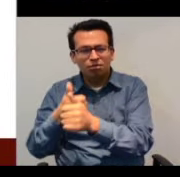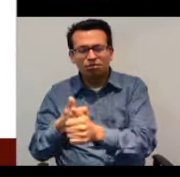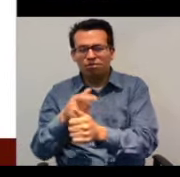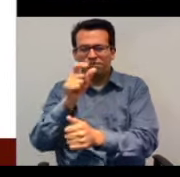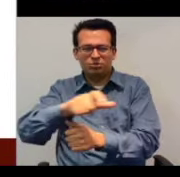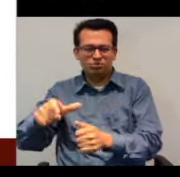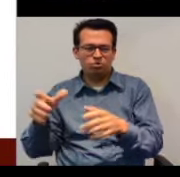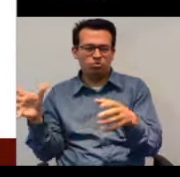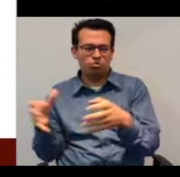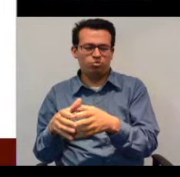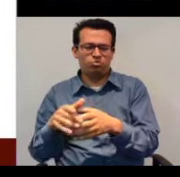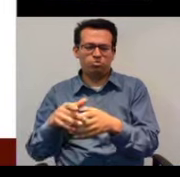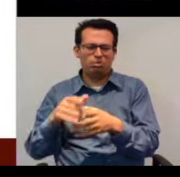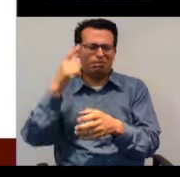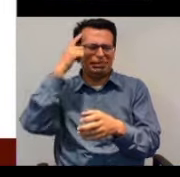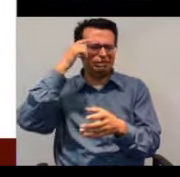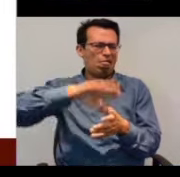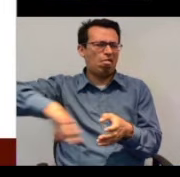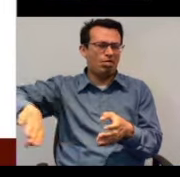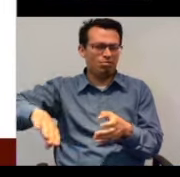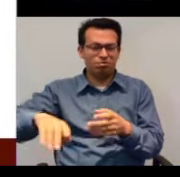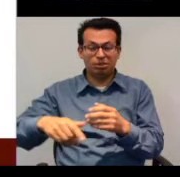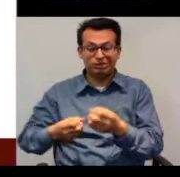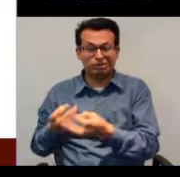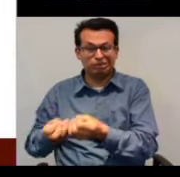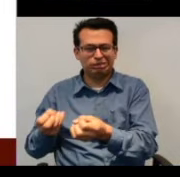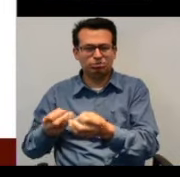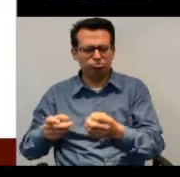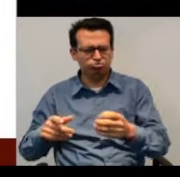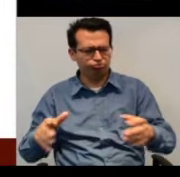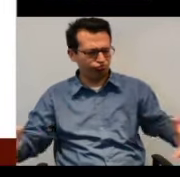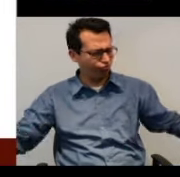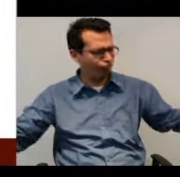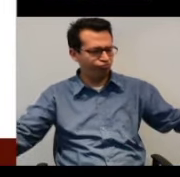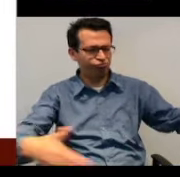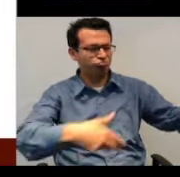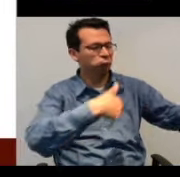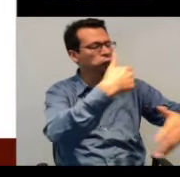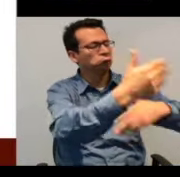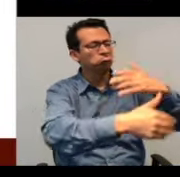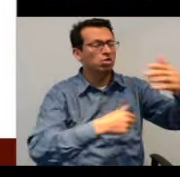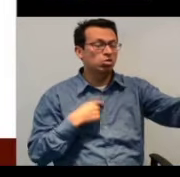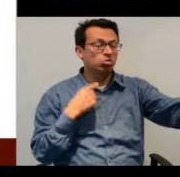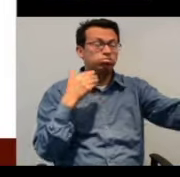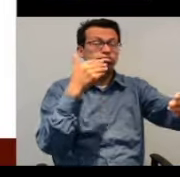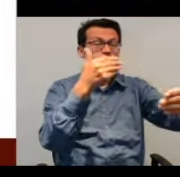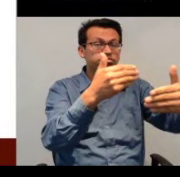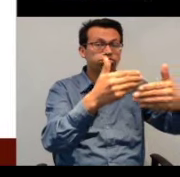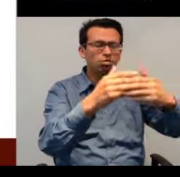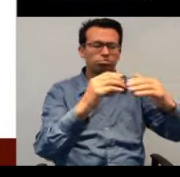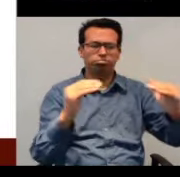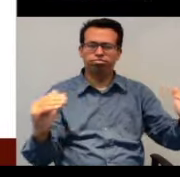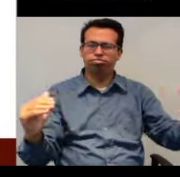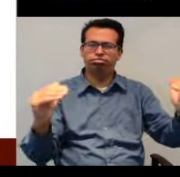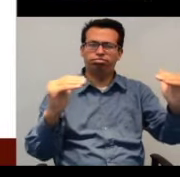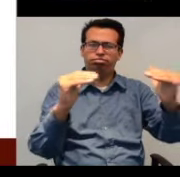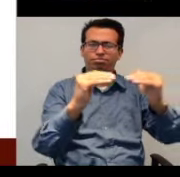Lo importante de la equidad es tener claro que la equidad protege la particularidad en medio de la diversidad. Y es esa